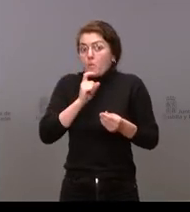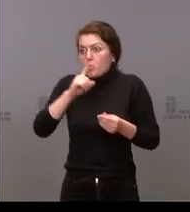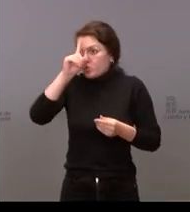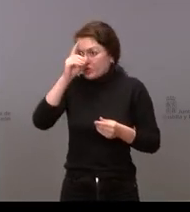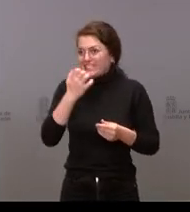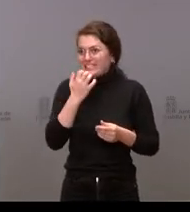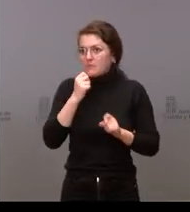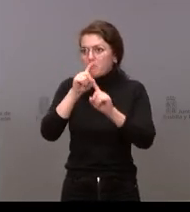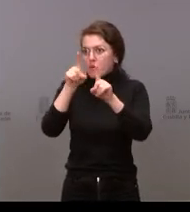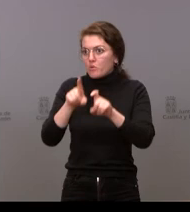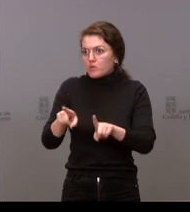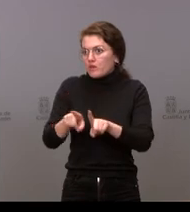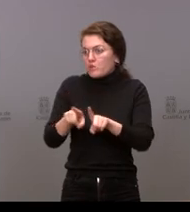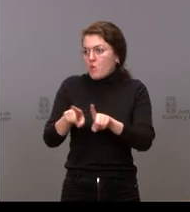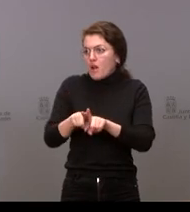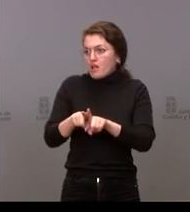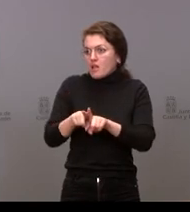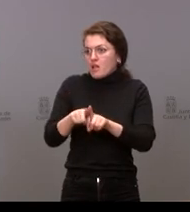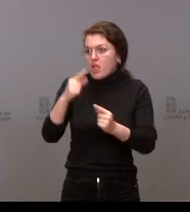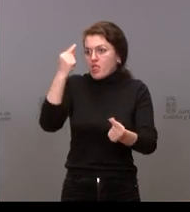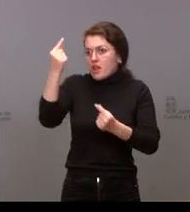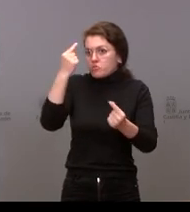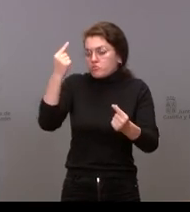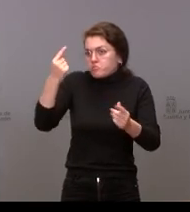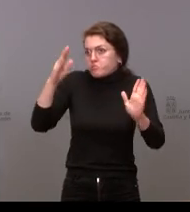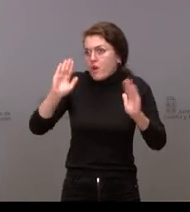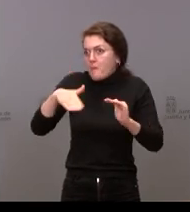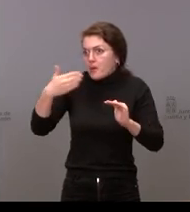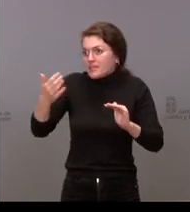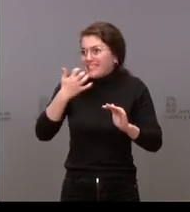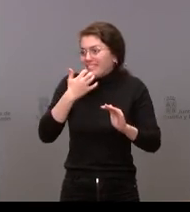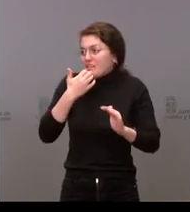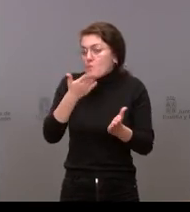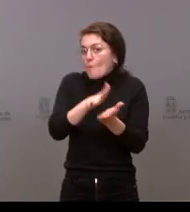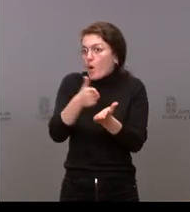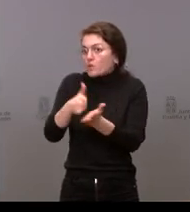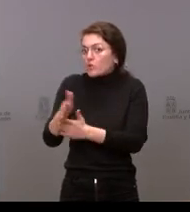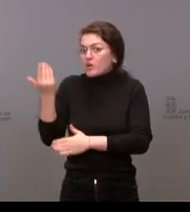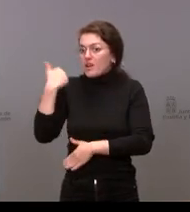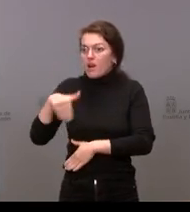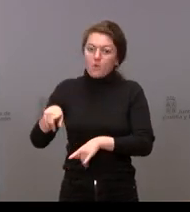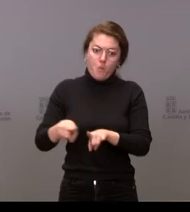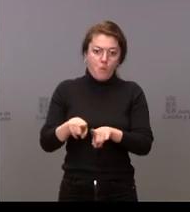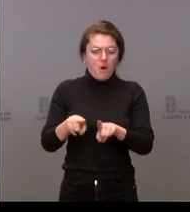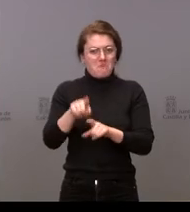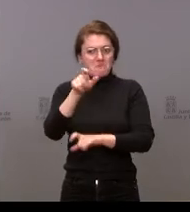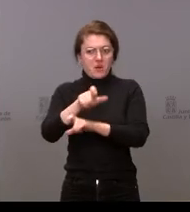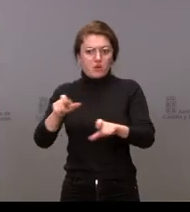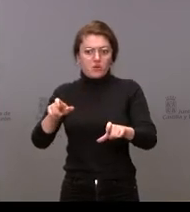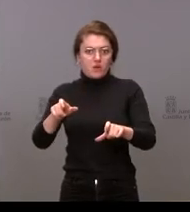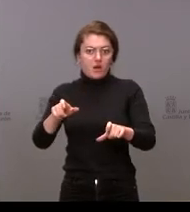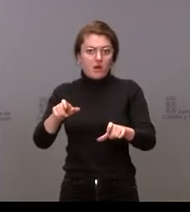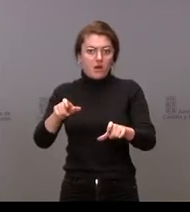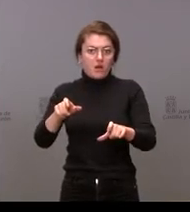de los datos de castellón si estos muertos se dan ya por no sé cómo personas que es que iban a fallecer y